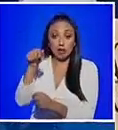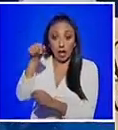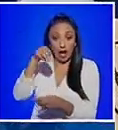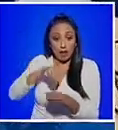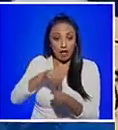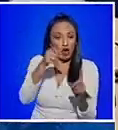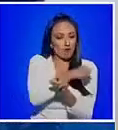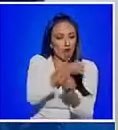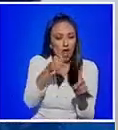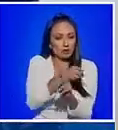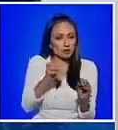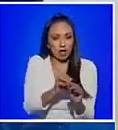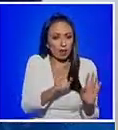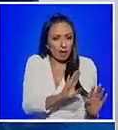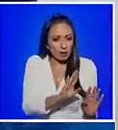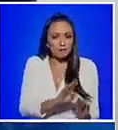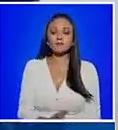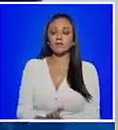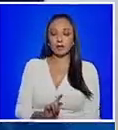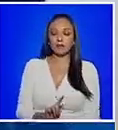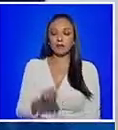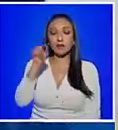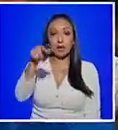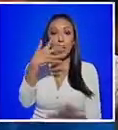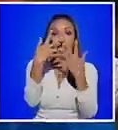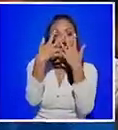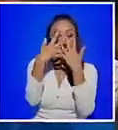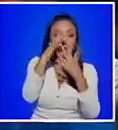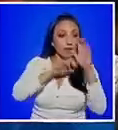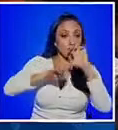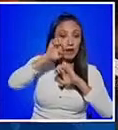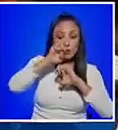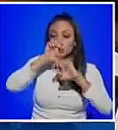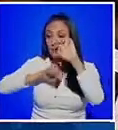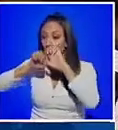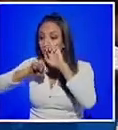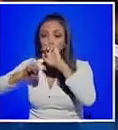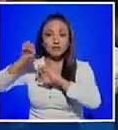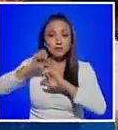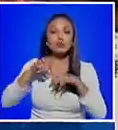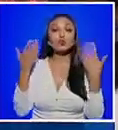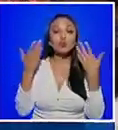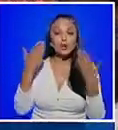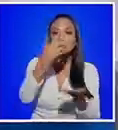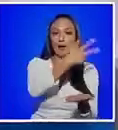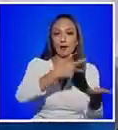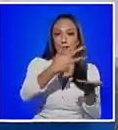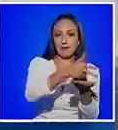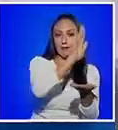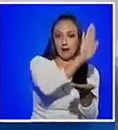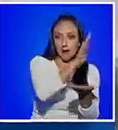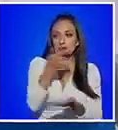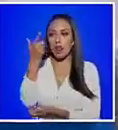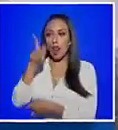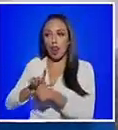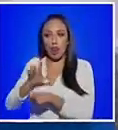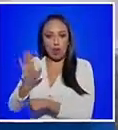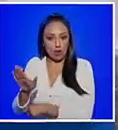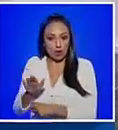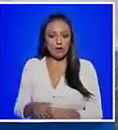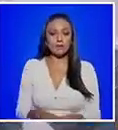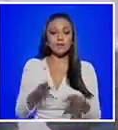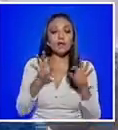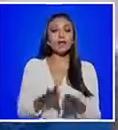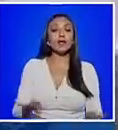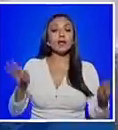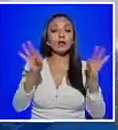en los últimos años. Los primeros centros de rehabilitación donde se realiza el censo son los de Carchi y Loja. Recoge varios aspectos que son importantes